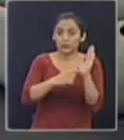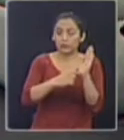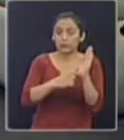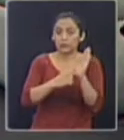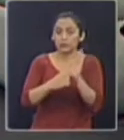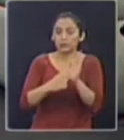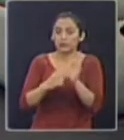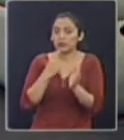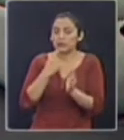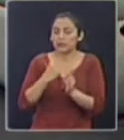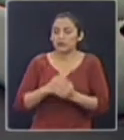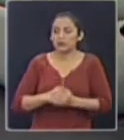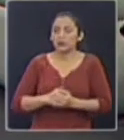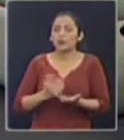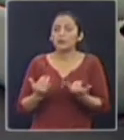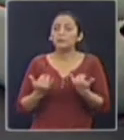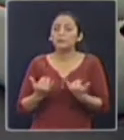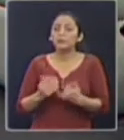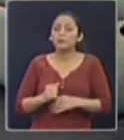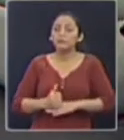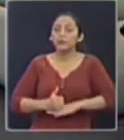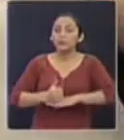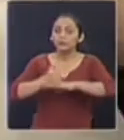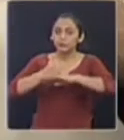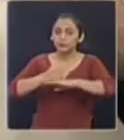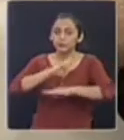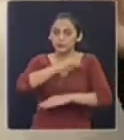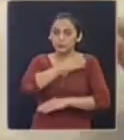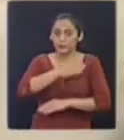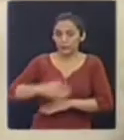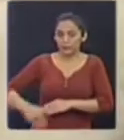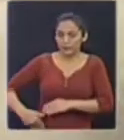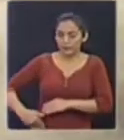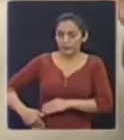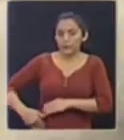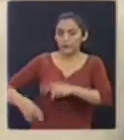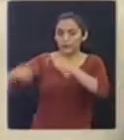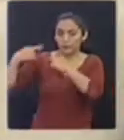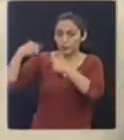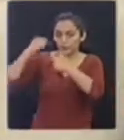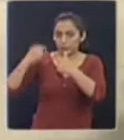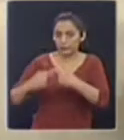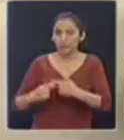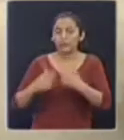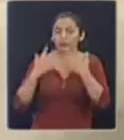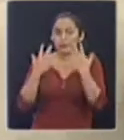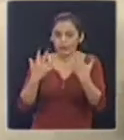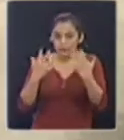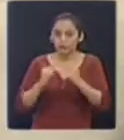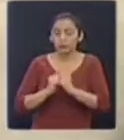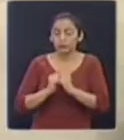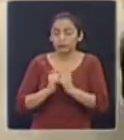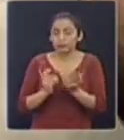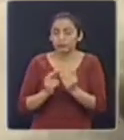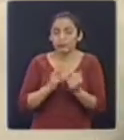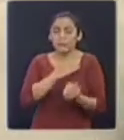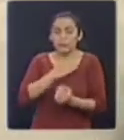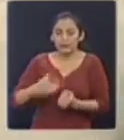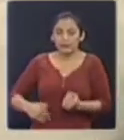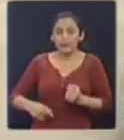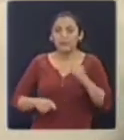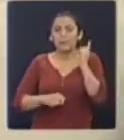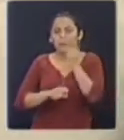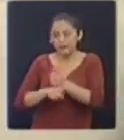vicepresidente tendrá aquellas funciones que el presidente le delegue, que el presidente le indique. No es igual que en mi caso. En mi caso